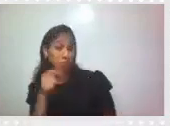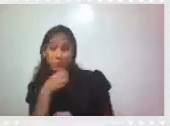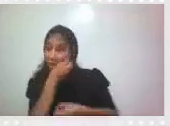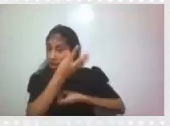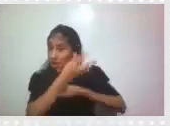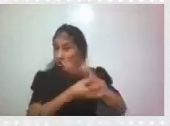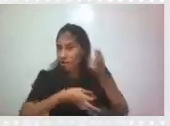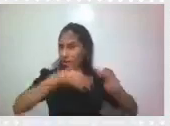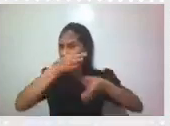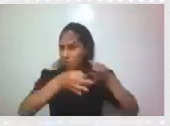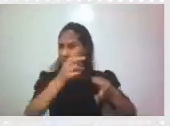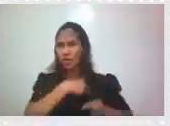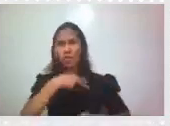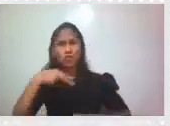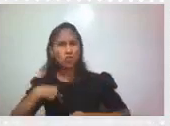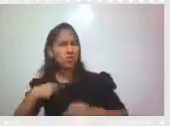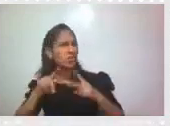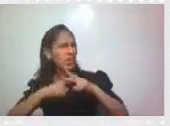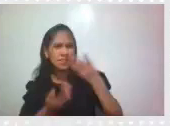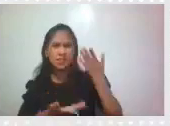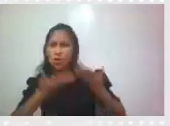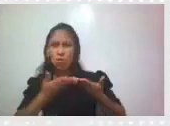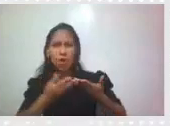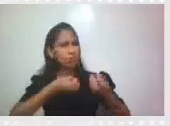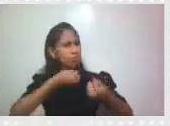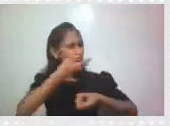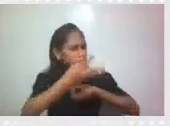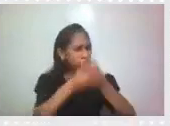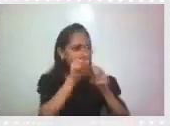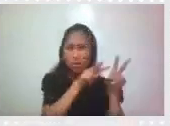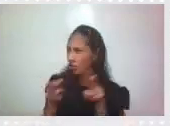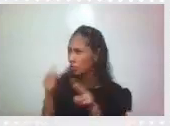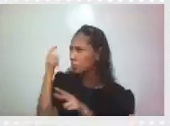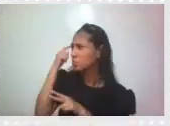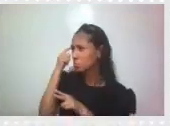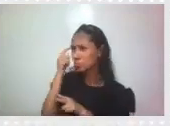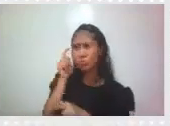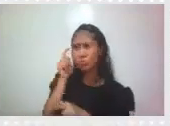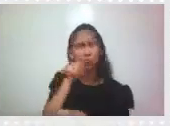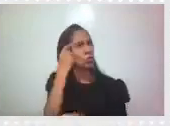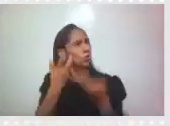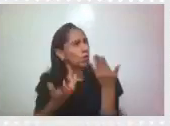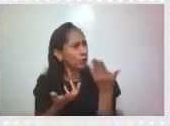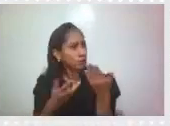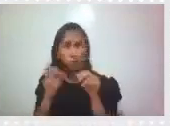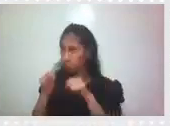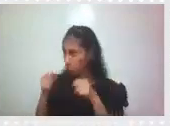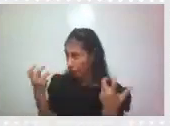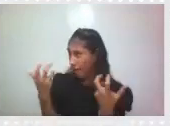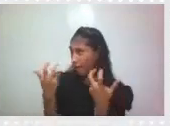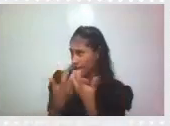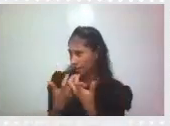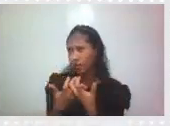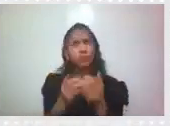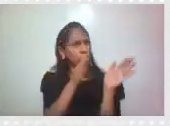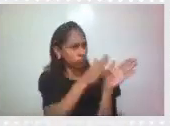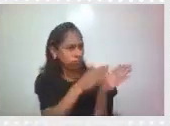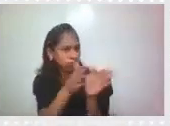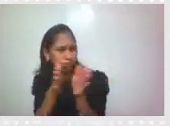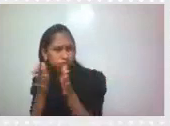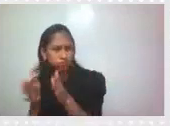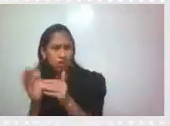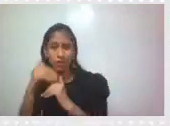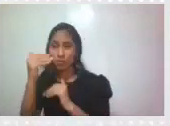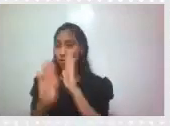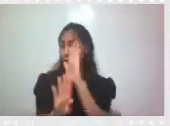una retroalimentación y también ver si es que hay algunos puntos de coincidencia donde podamos buscar alguna sinergia para